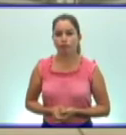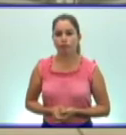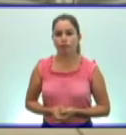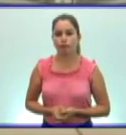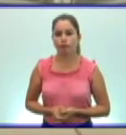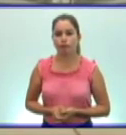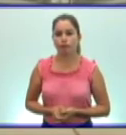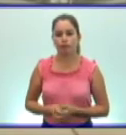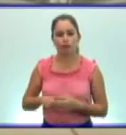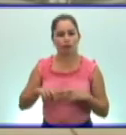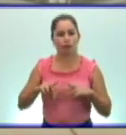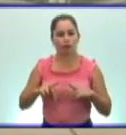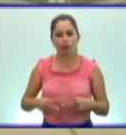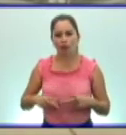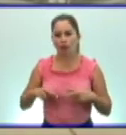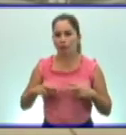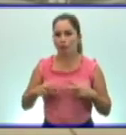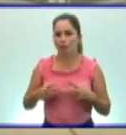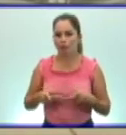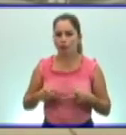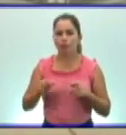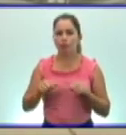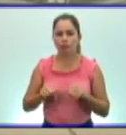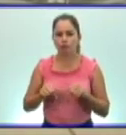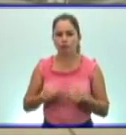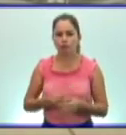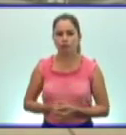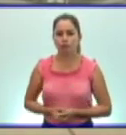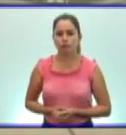Y repetimos nuevamente la operación.